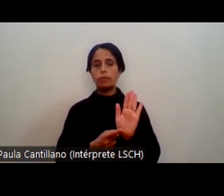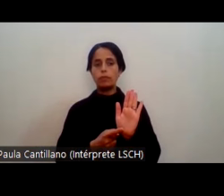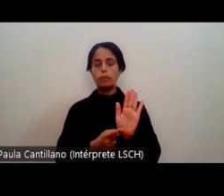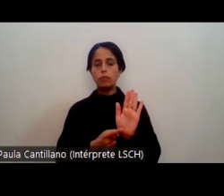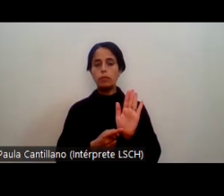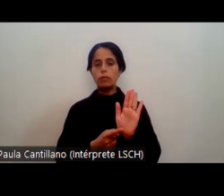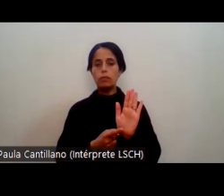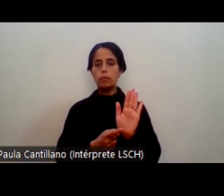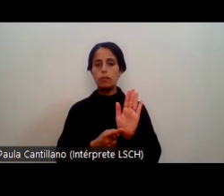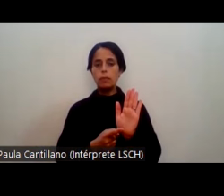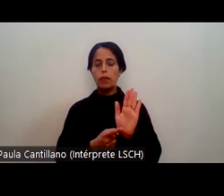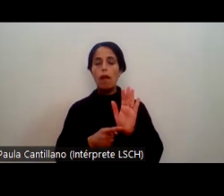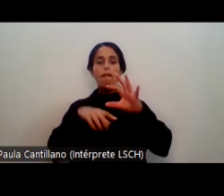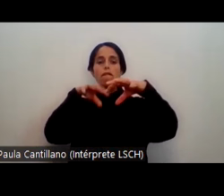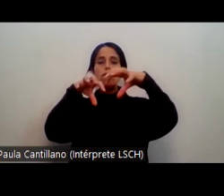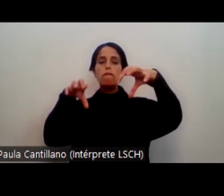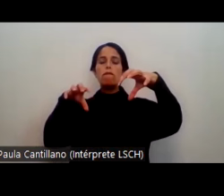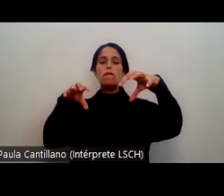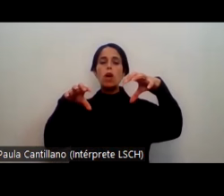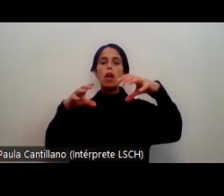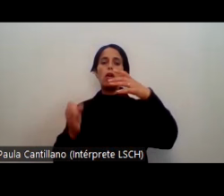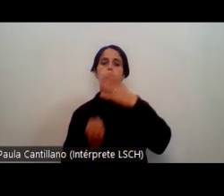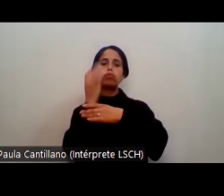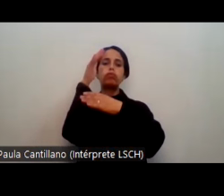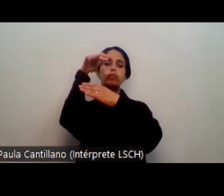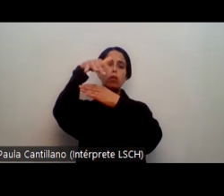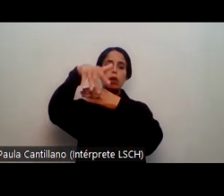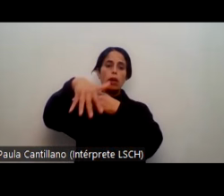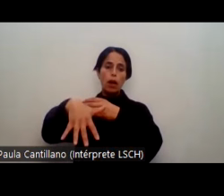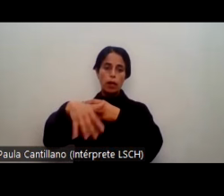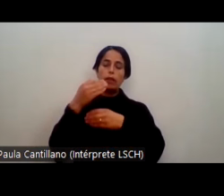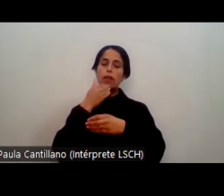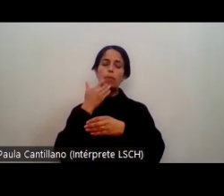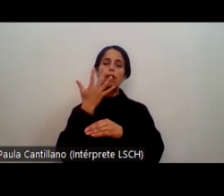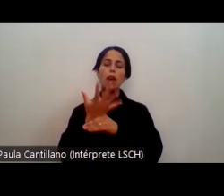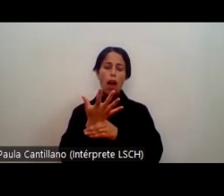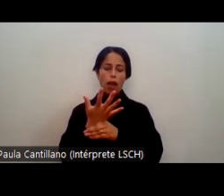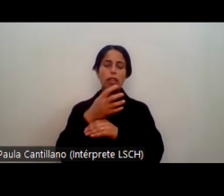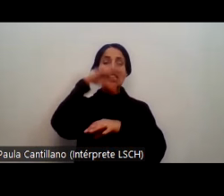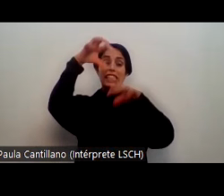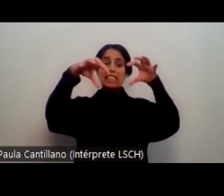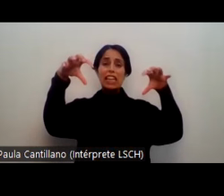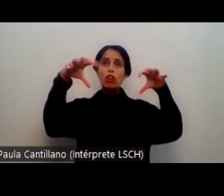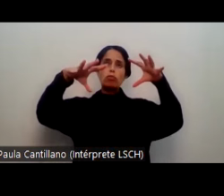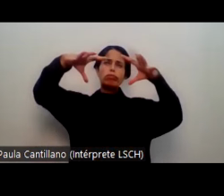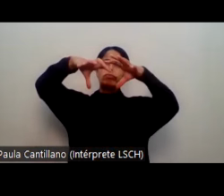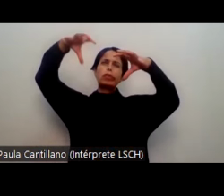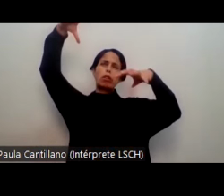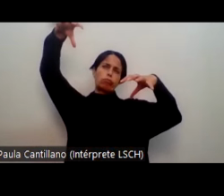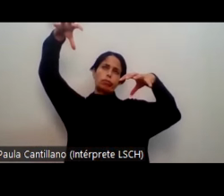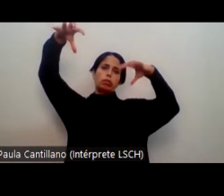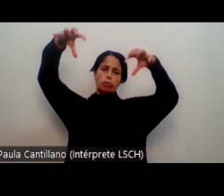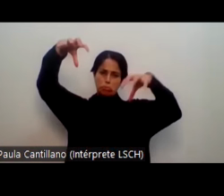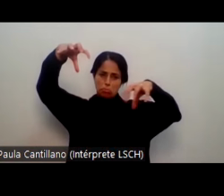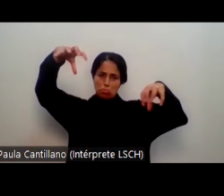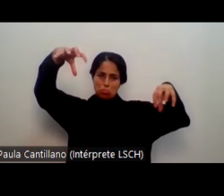la línea de volcanes, y no solamente volcanes, hay cerros, cerros mayores, cerros menores, hay volcanes activos,